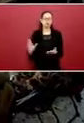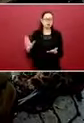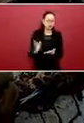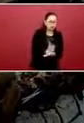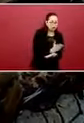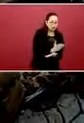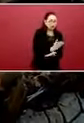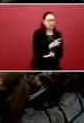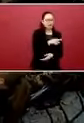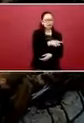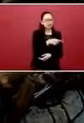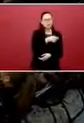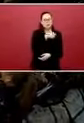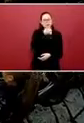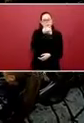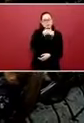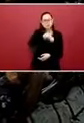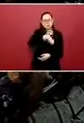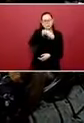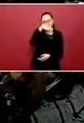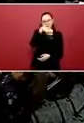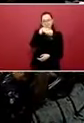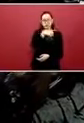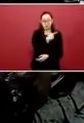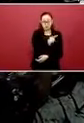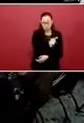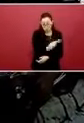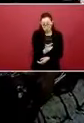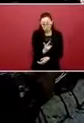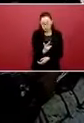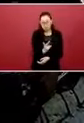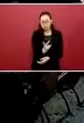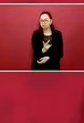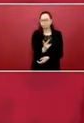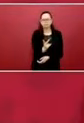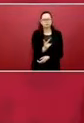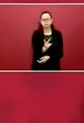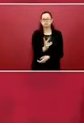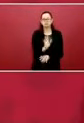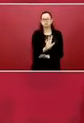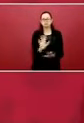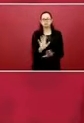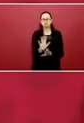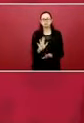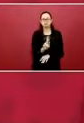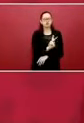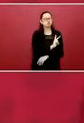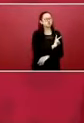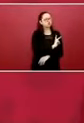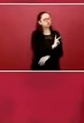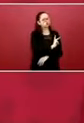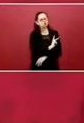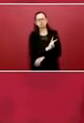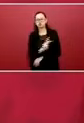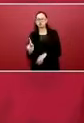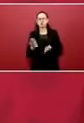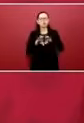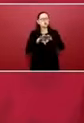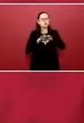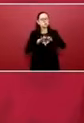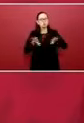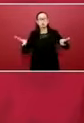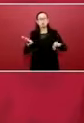los adultos mayores pobres, sino a todos los adultos mayores por su